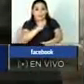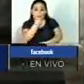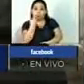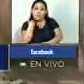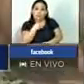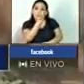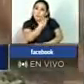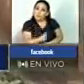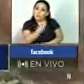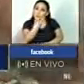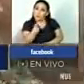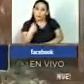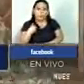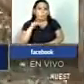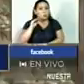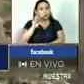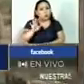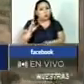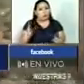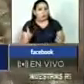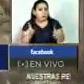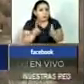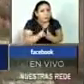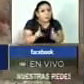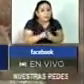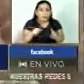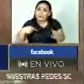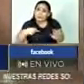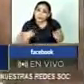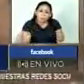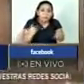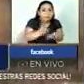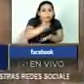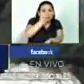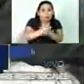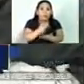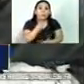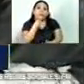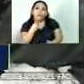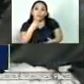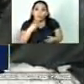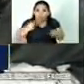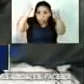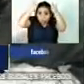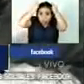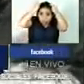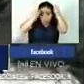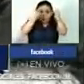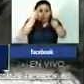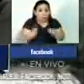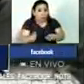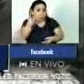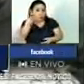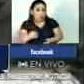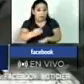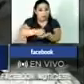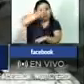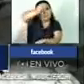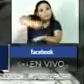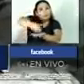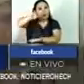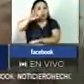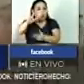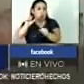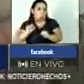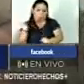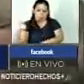este señor, quien nunca se separa de traviesa. Cabra, que gracias a sus tres botellas de leche diarias, le está